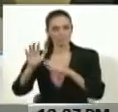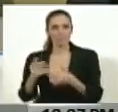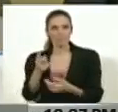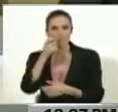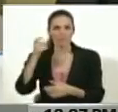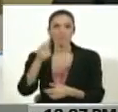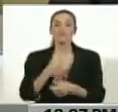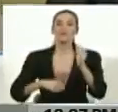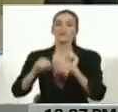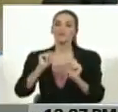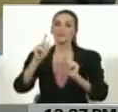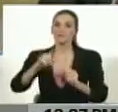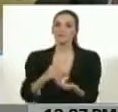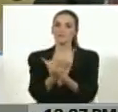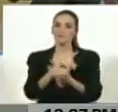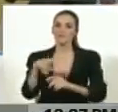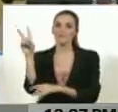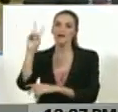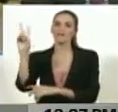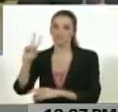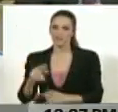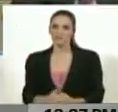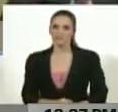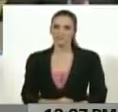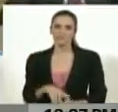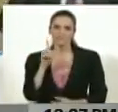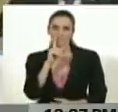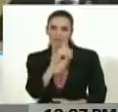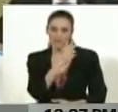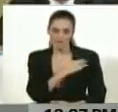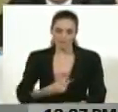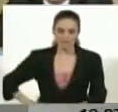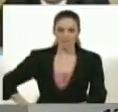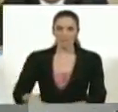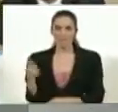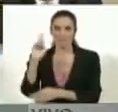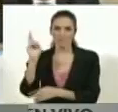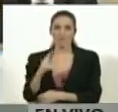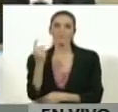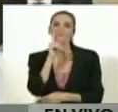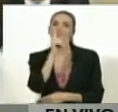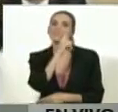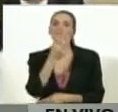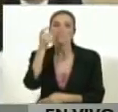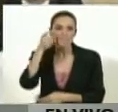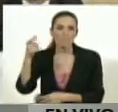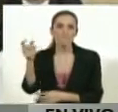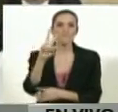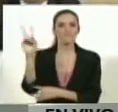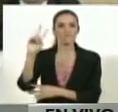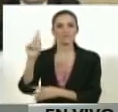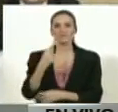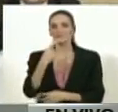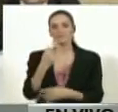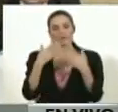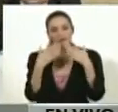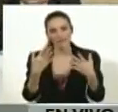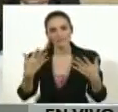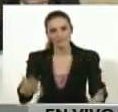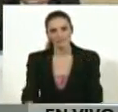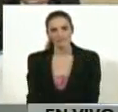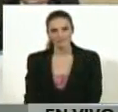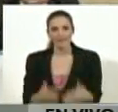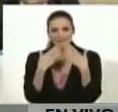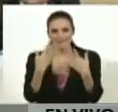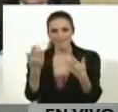y que han defendido la soberanía de Venezuela En nombre del presidente de la república En nombre del pueblo de Venezuela le damos las gracias le